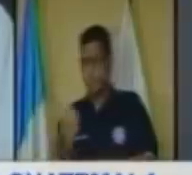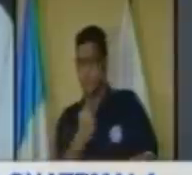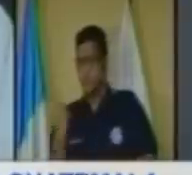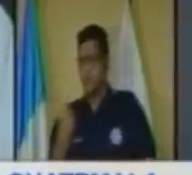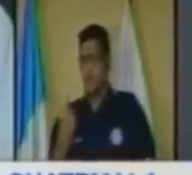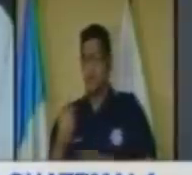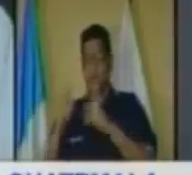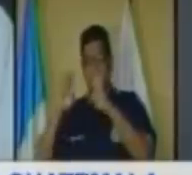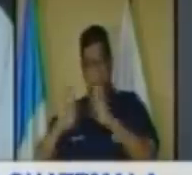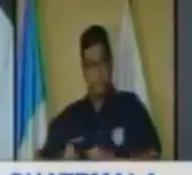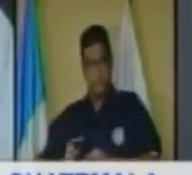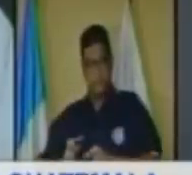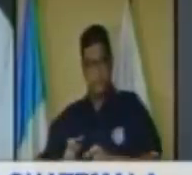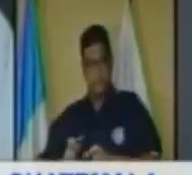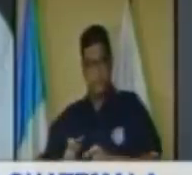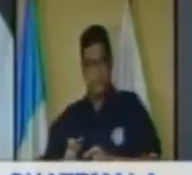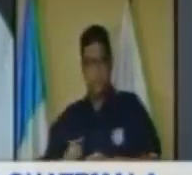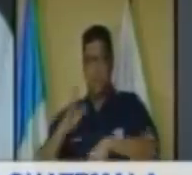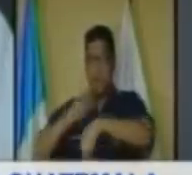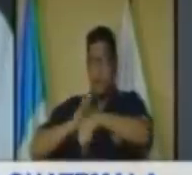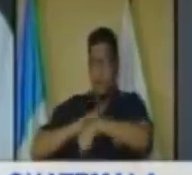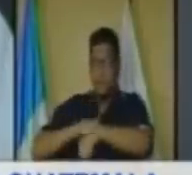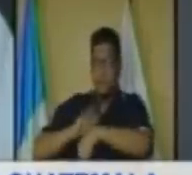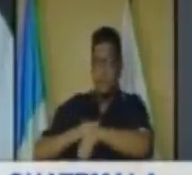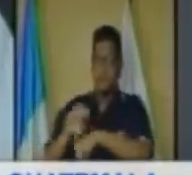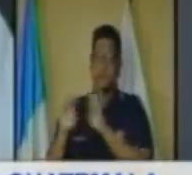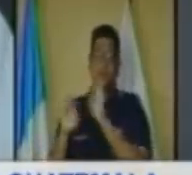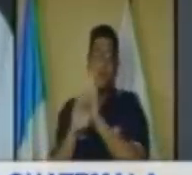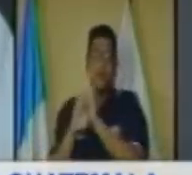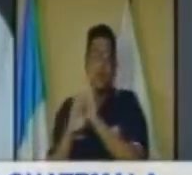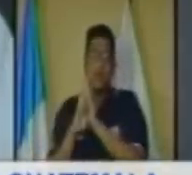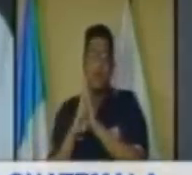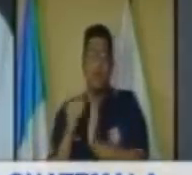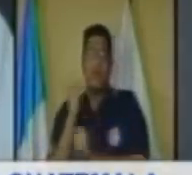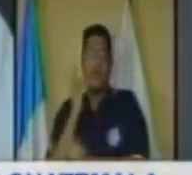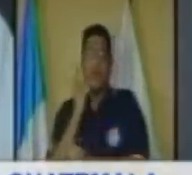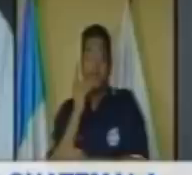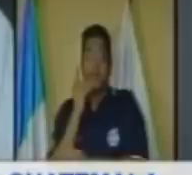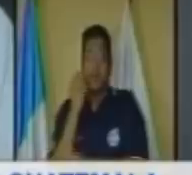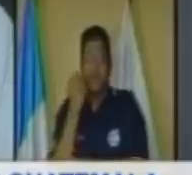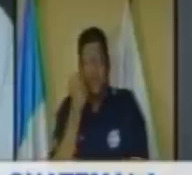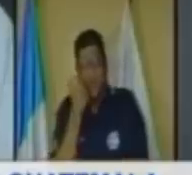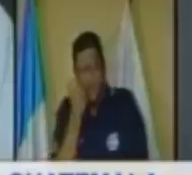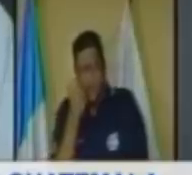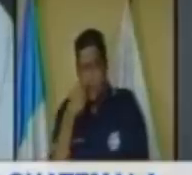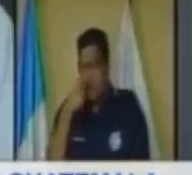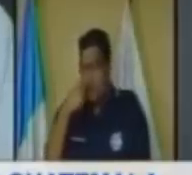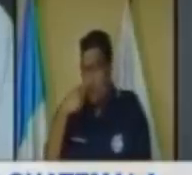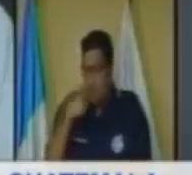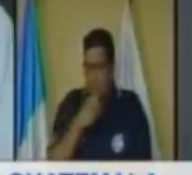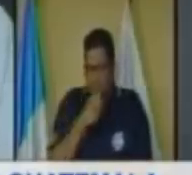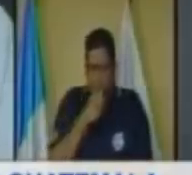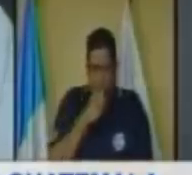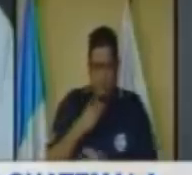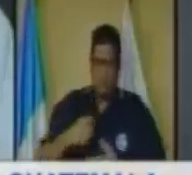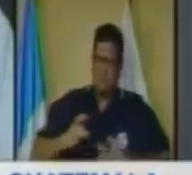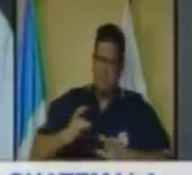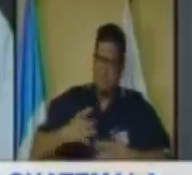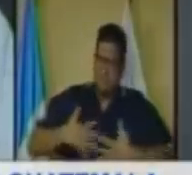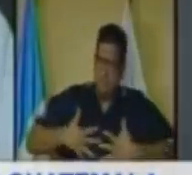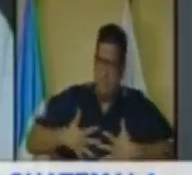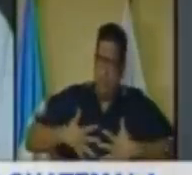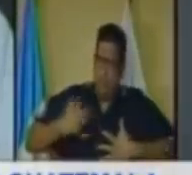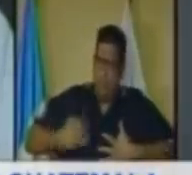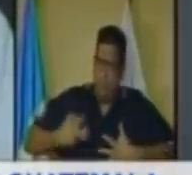también nuestro estado de salud y que vayamos teniendo un control de cómo está comportándose